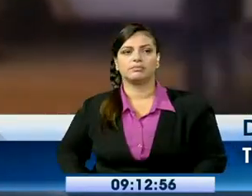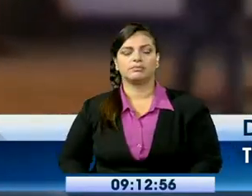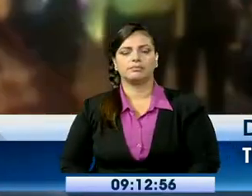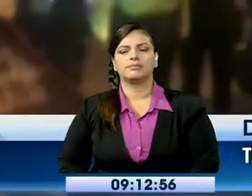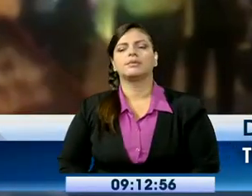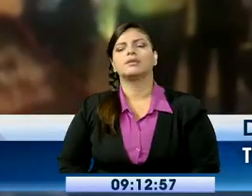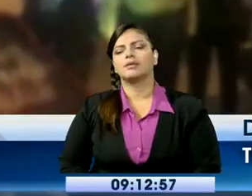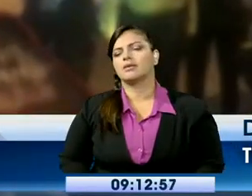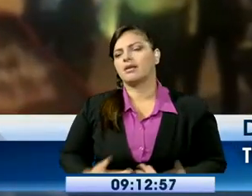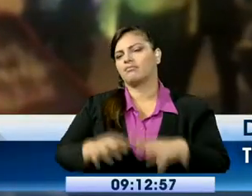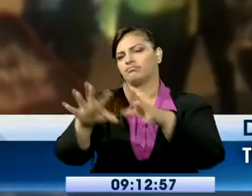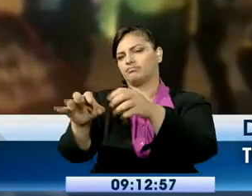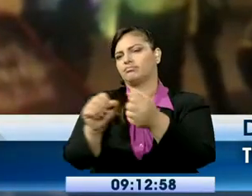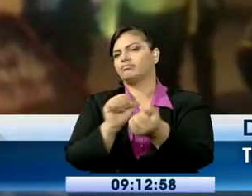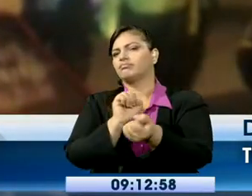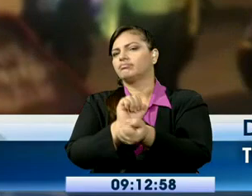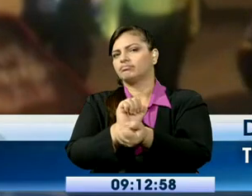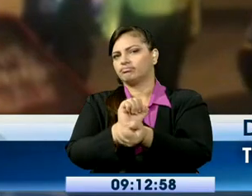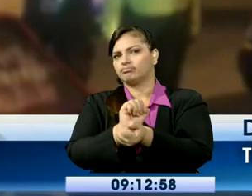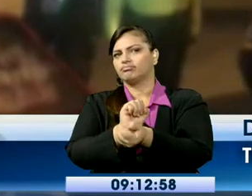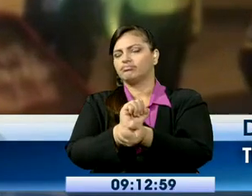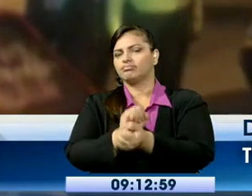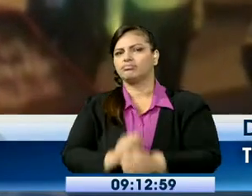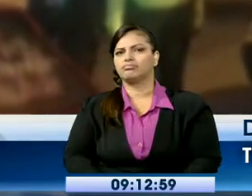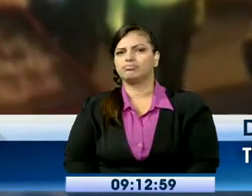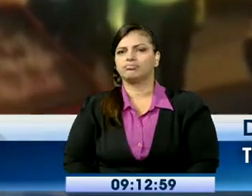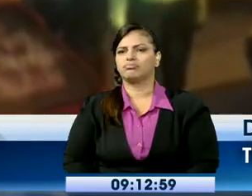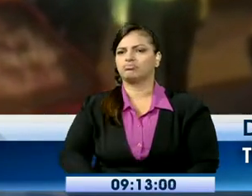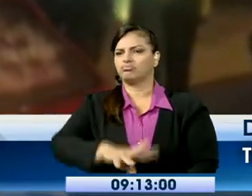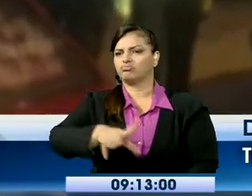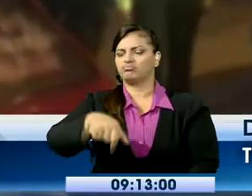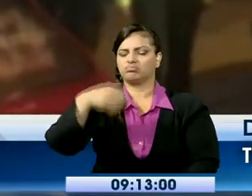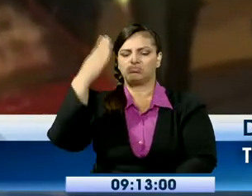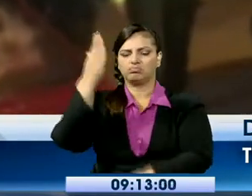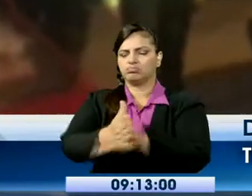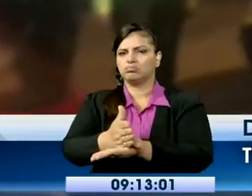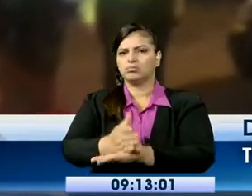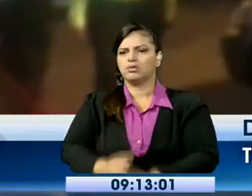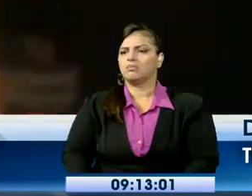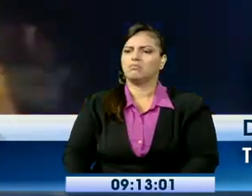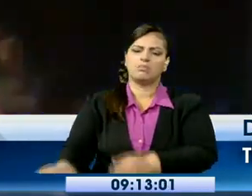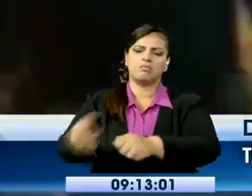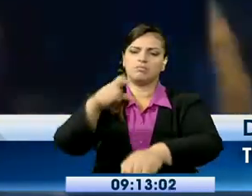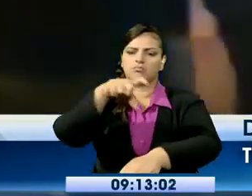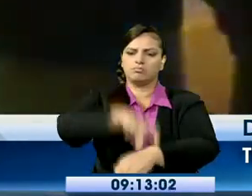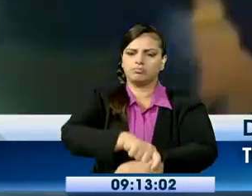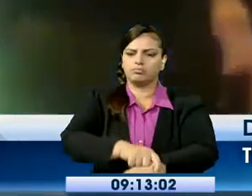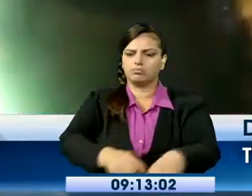pasos y un pequeño tropiezo terminó con sus andanzas. Esposados fueron llevados a flagrancia